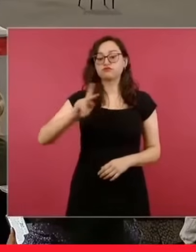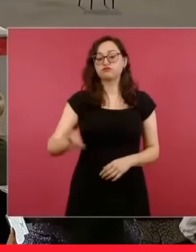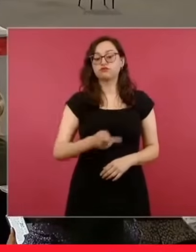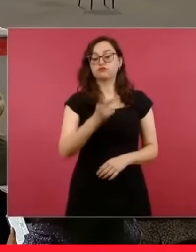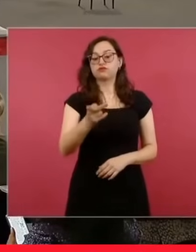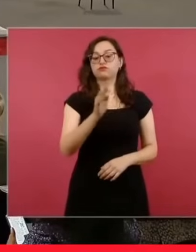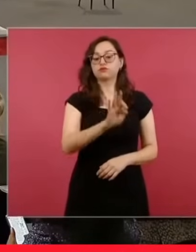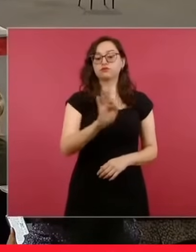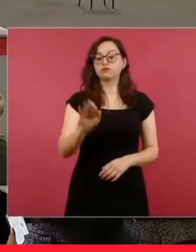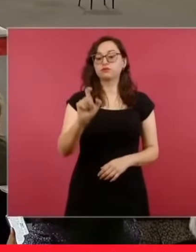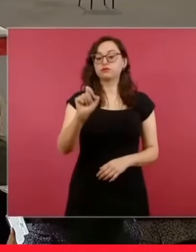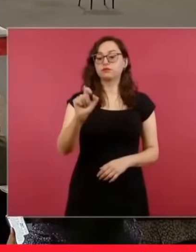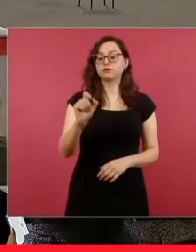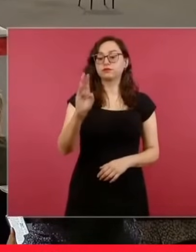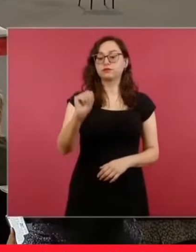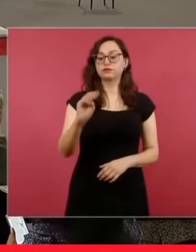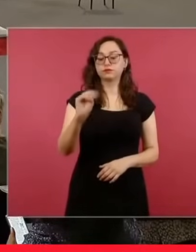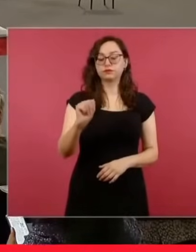señalamiento.